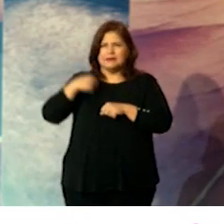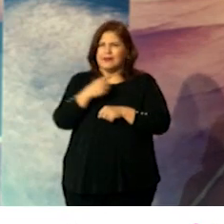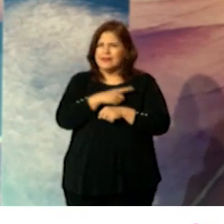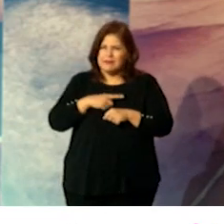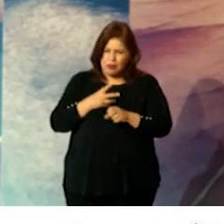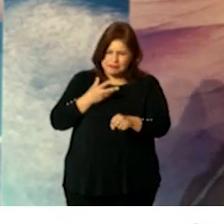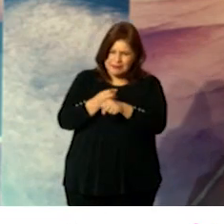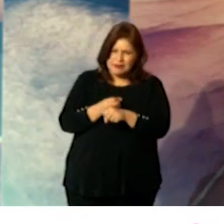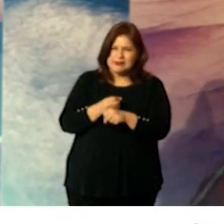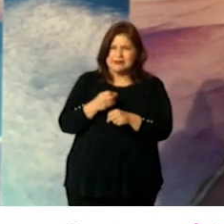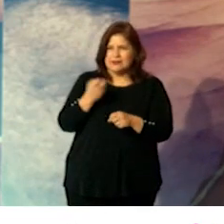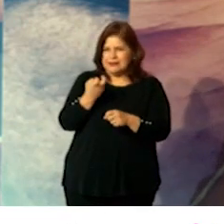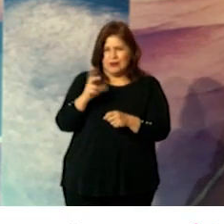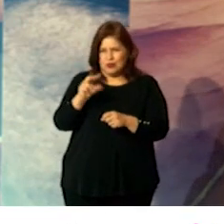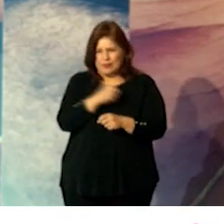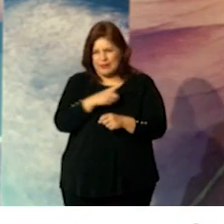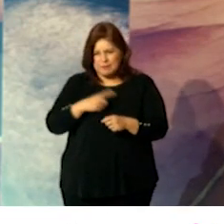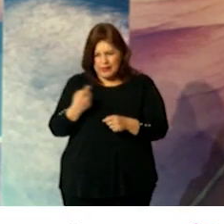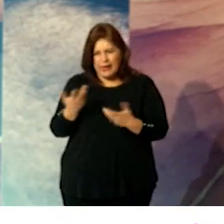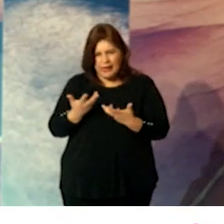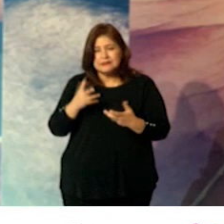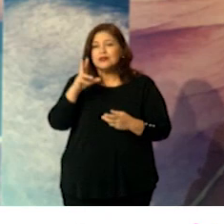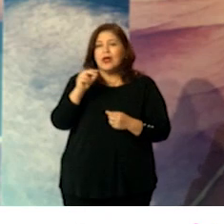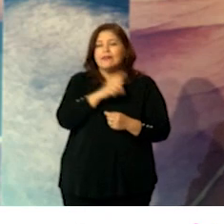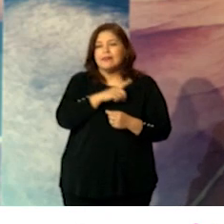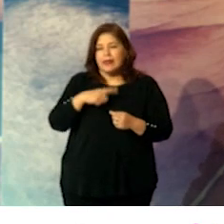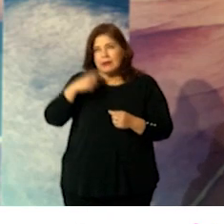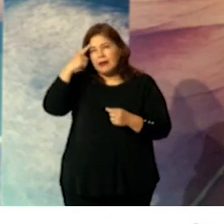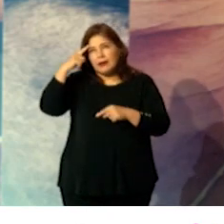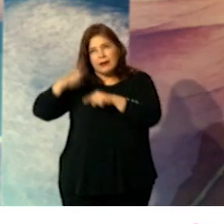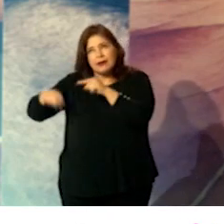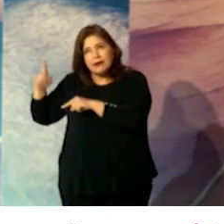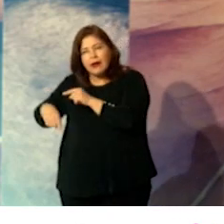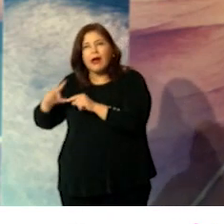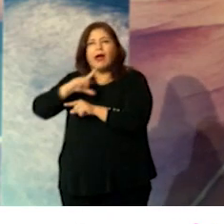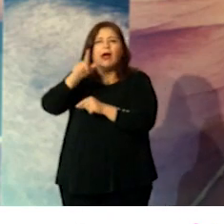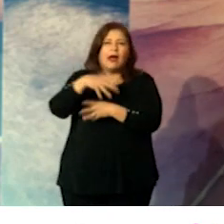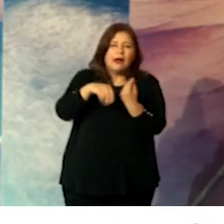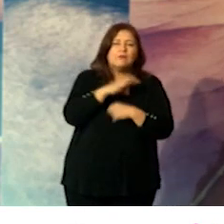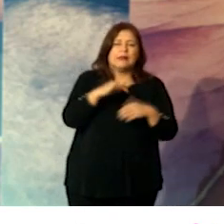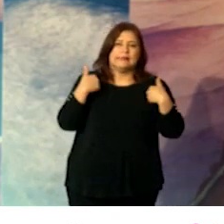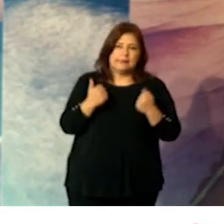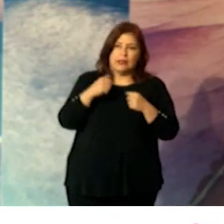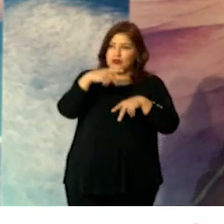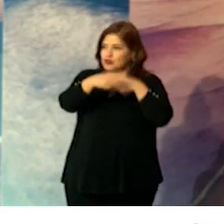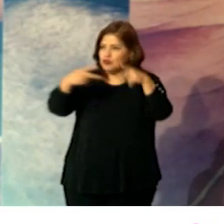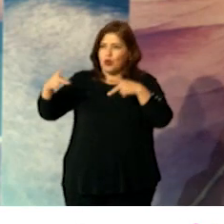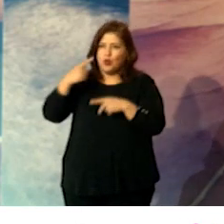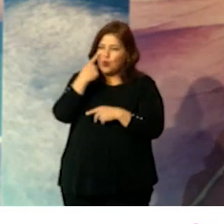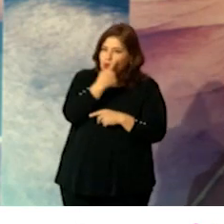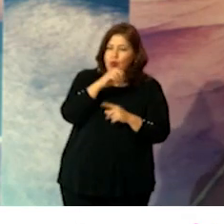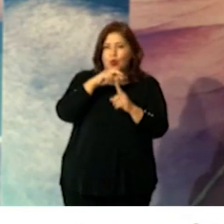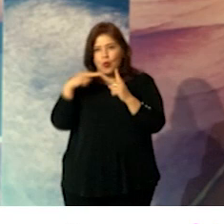hacerlo así. Y no, es un proceso de deconstrucción donde tenemos que entender que todas las voces son válidas, y creo que